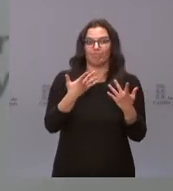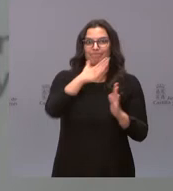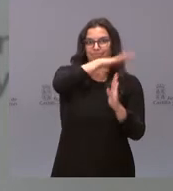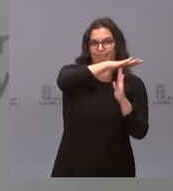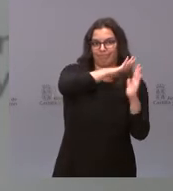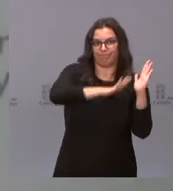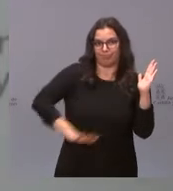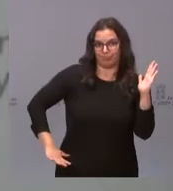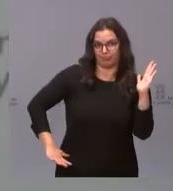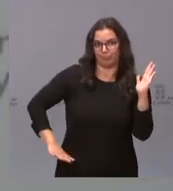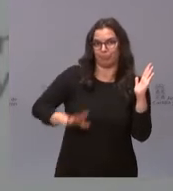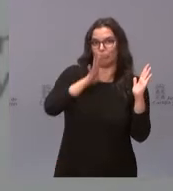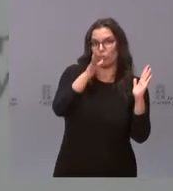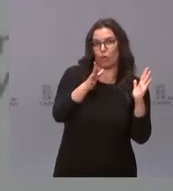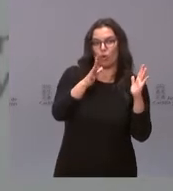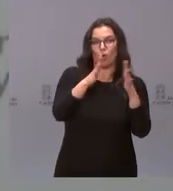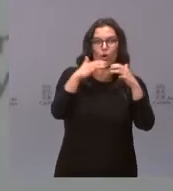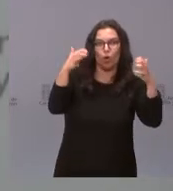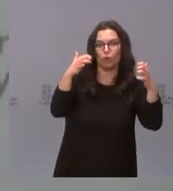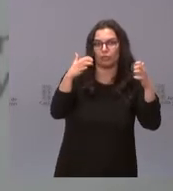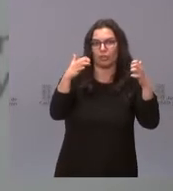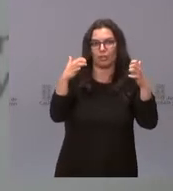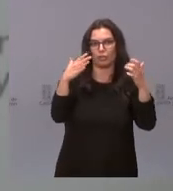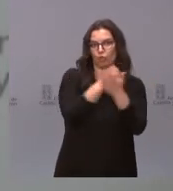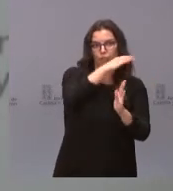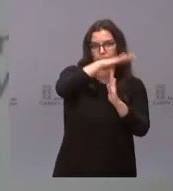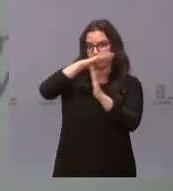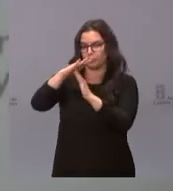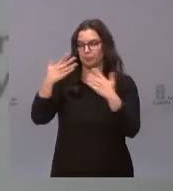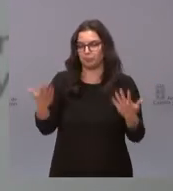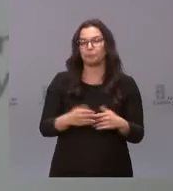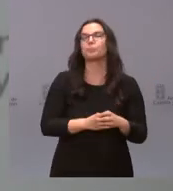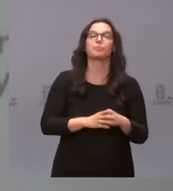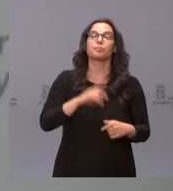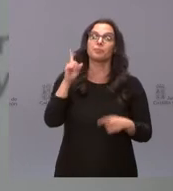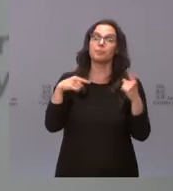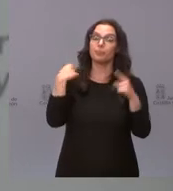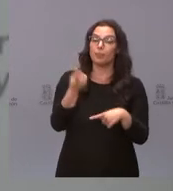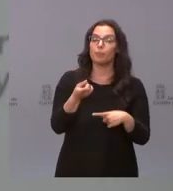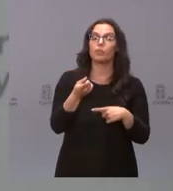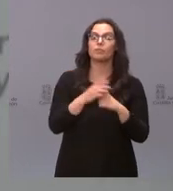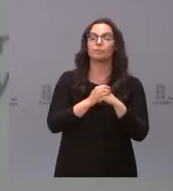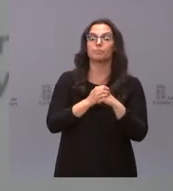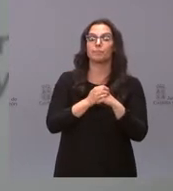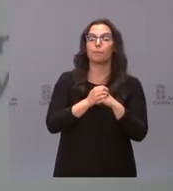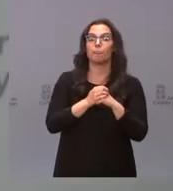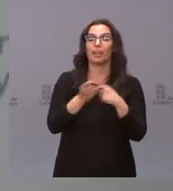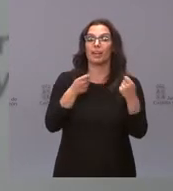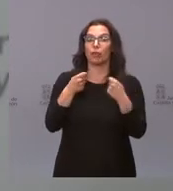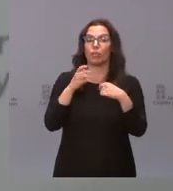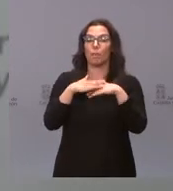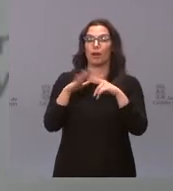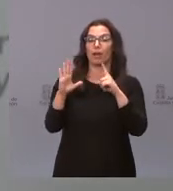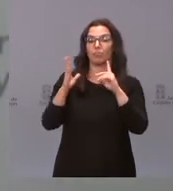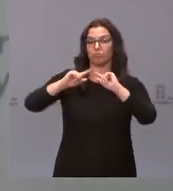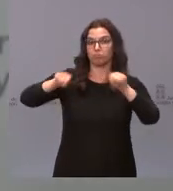al suspenderse los plenos por la pandemia después en la negociación del pacto por la recuperación como saben